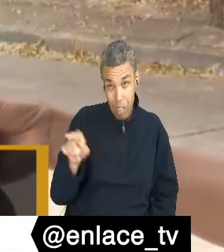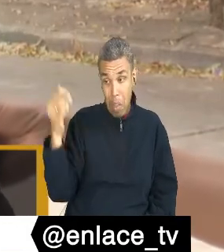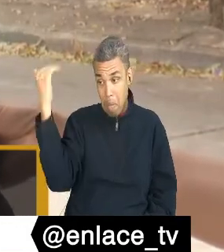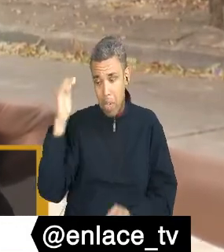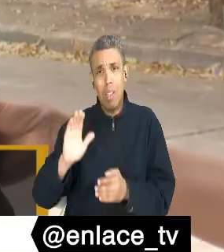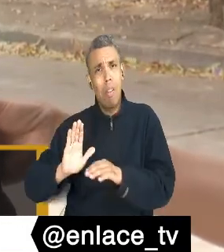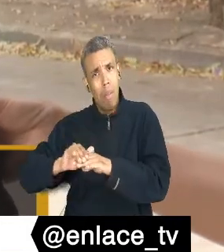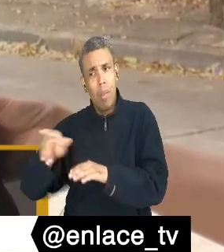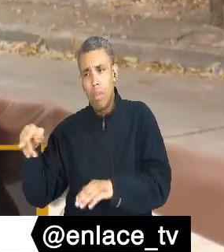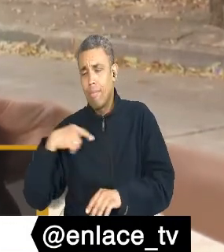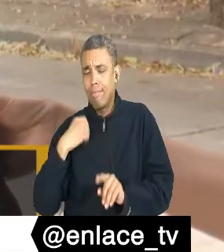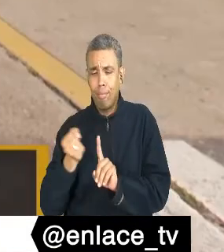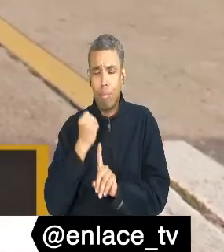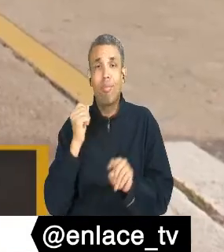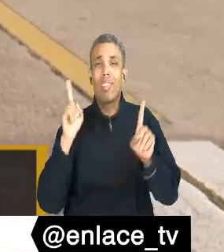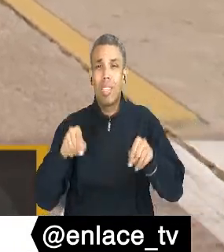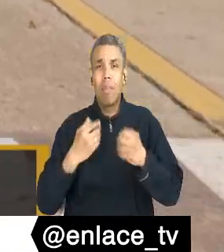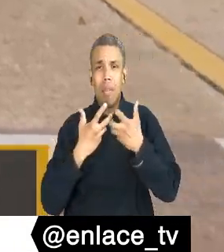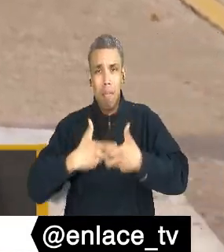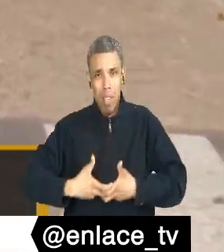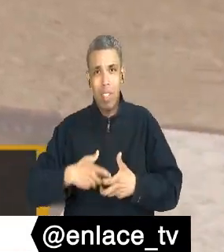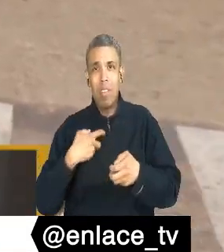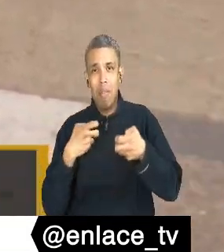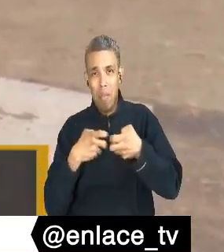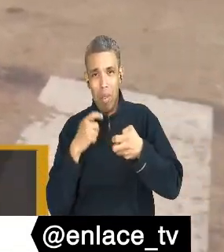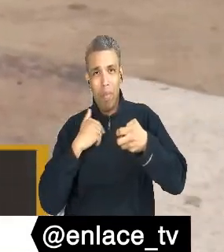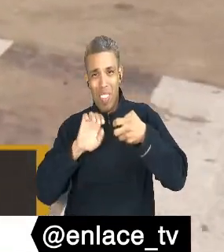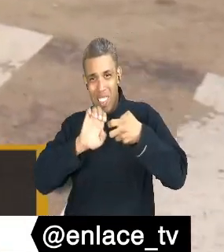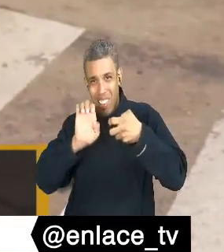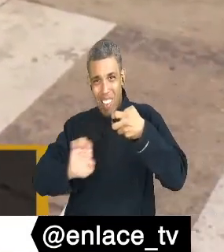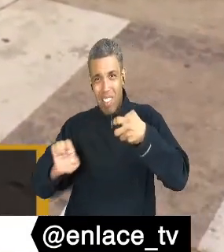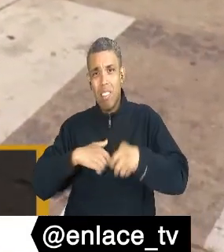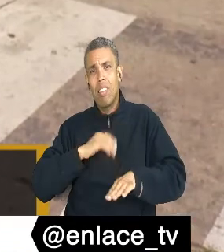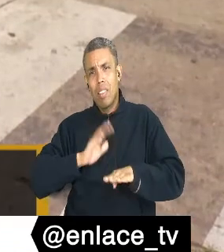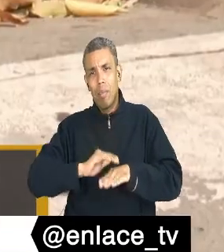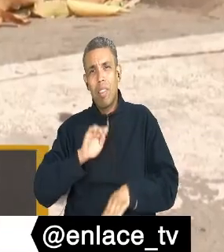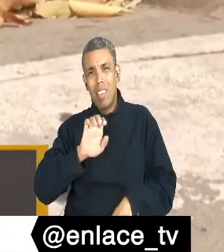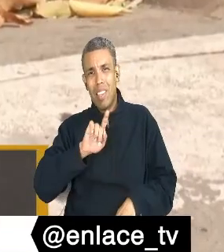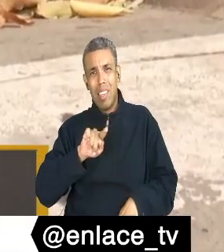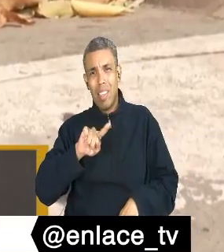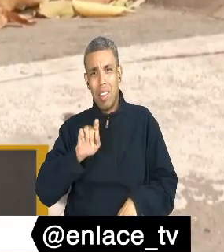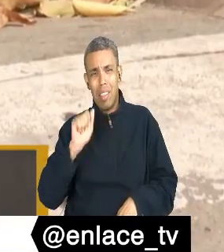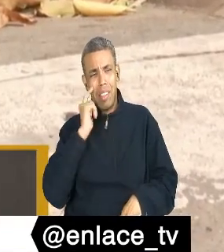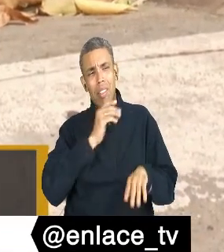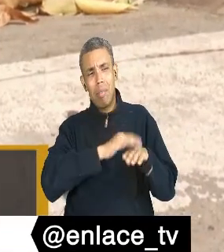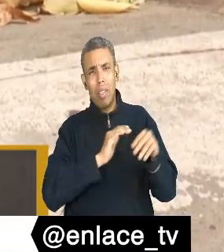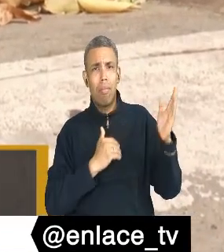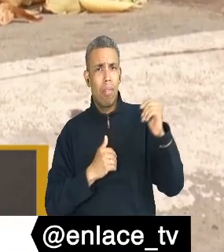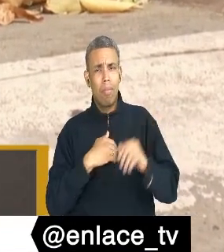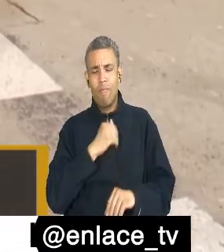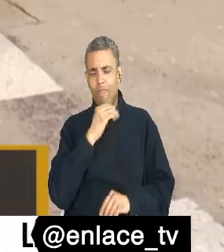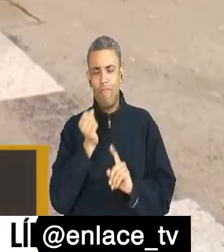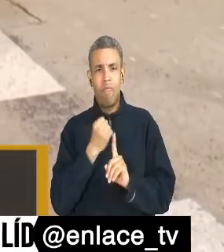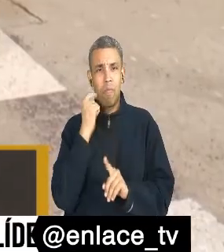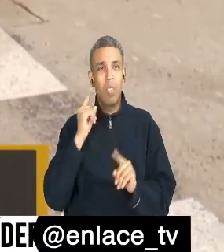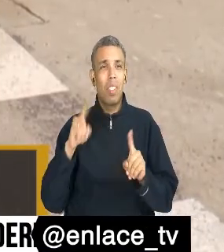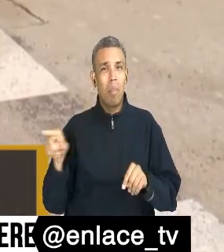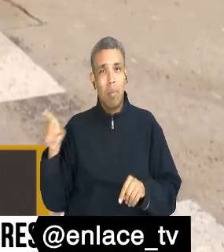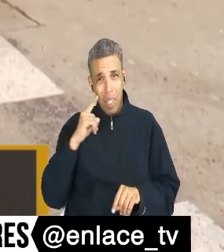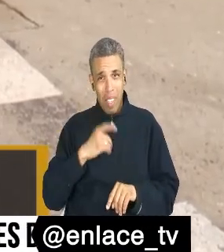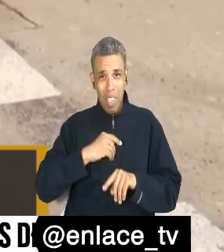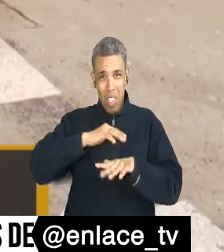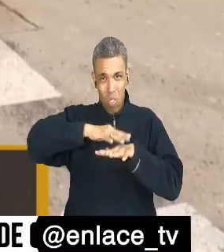electrificadora también se comentó. En este mismo sector está ubicada esa alcantarilla que, como se ve en las imágenes, también presenta